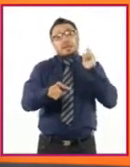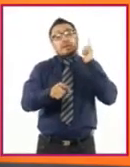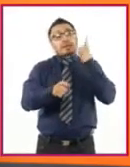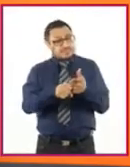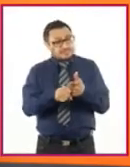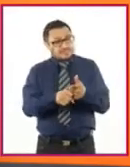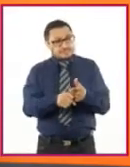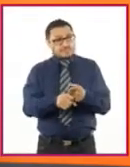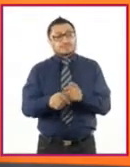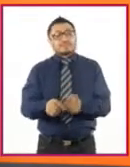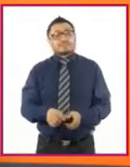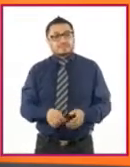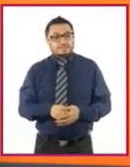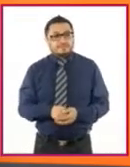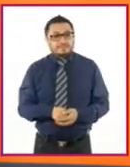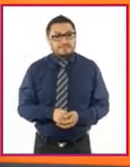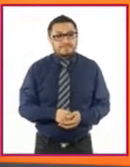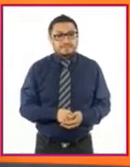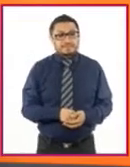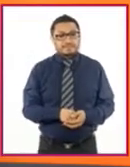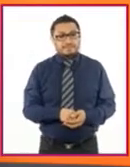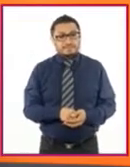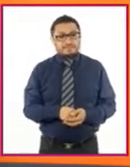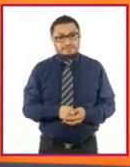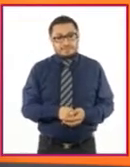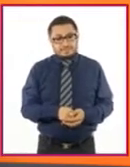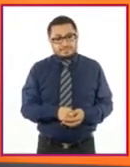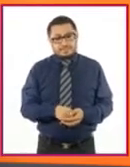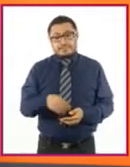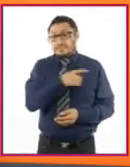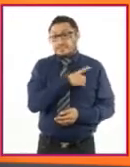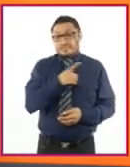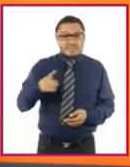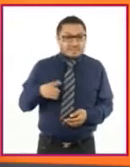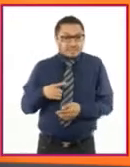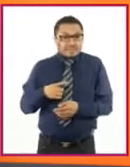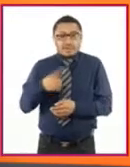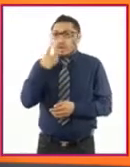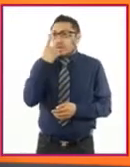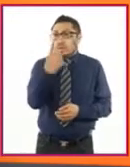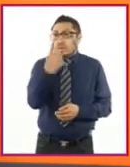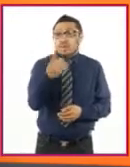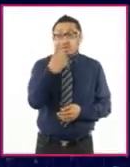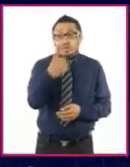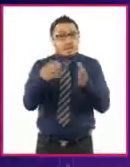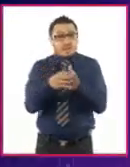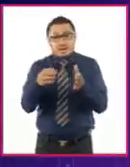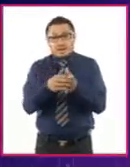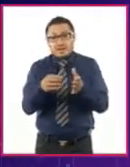de un lado de la igualdad. Nos debe de quedar una sola caja.